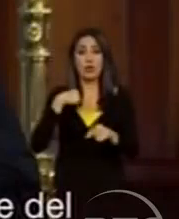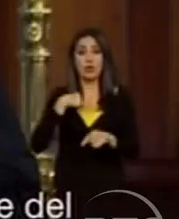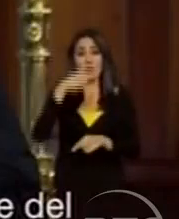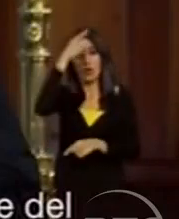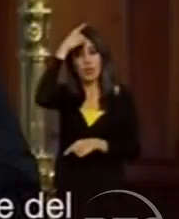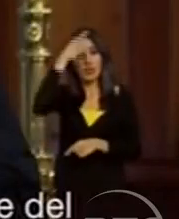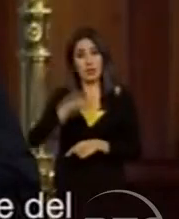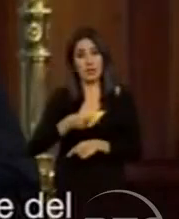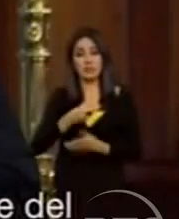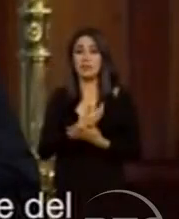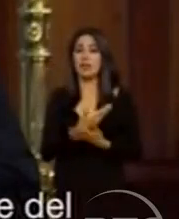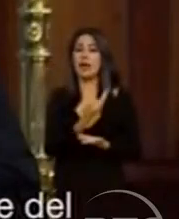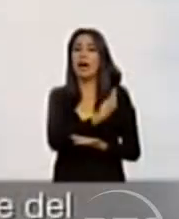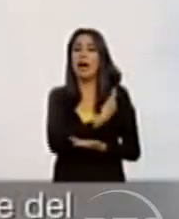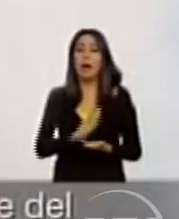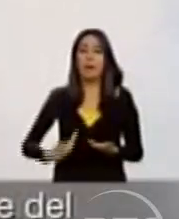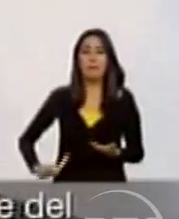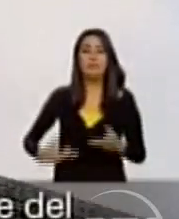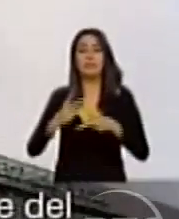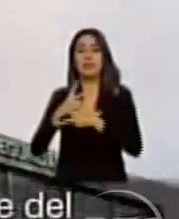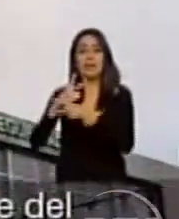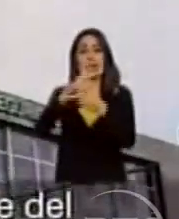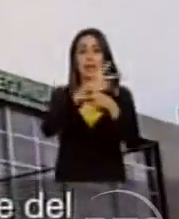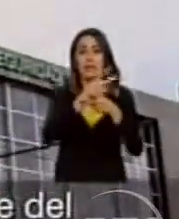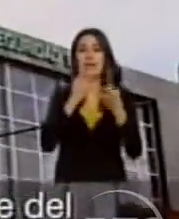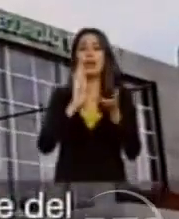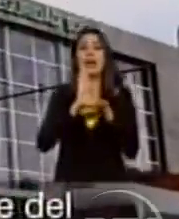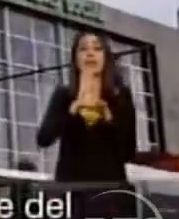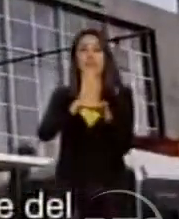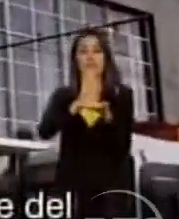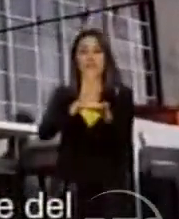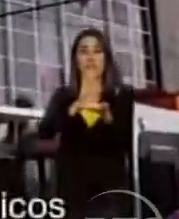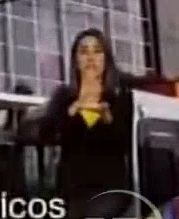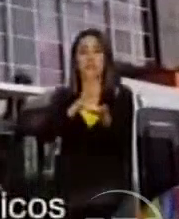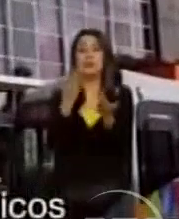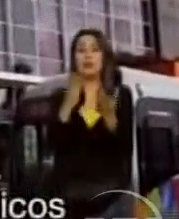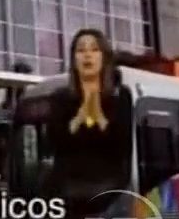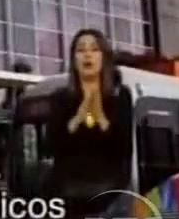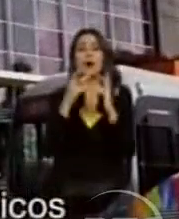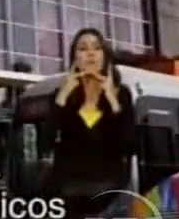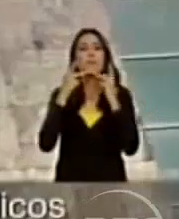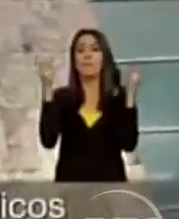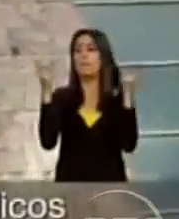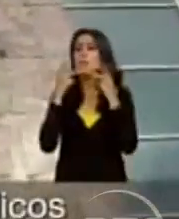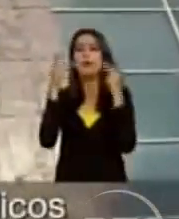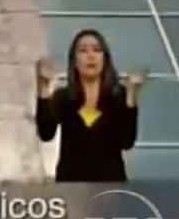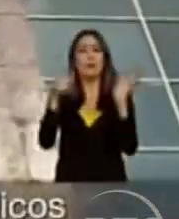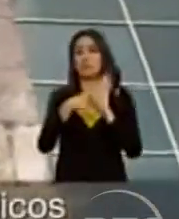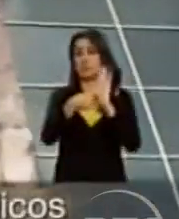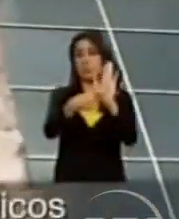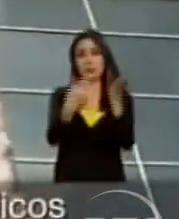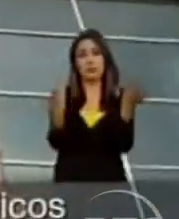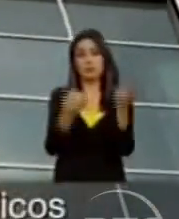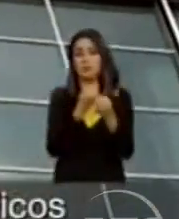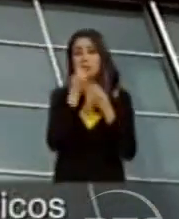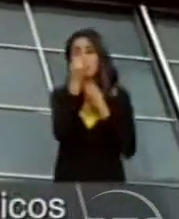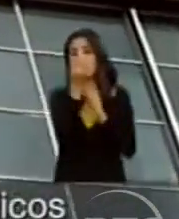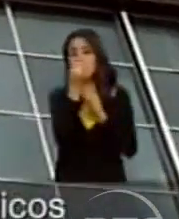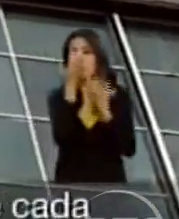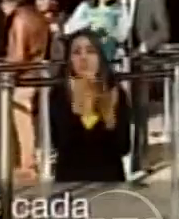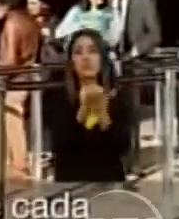al presidente del Consejo Directivo del Instituto Ecuatoriano de Seguridad Social que haga públicos los informes actuariales de esa